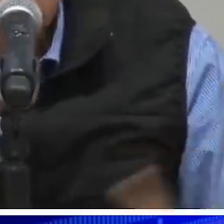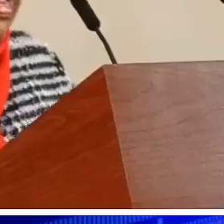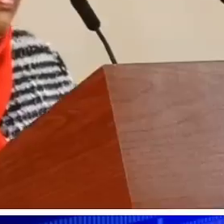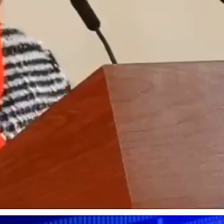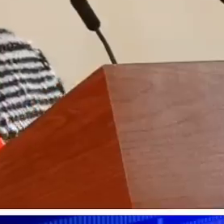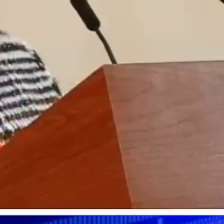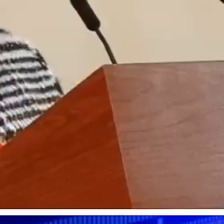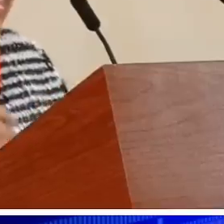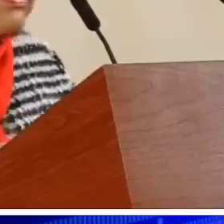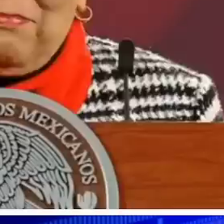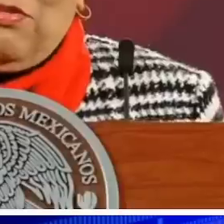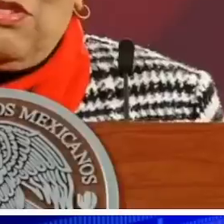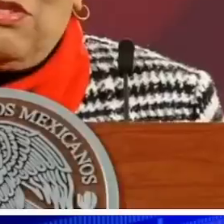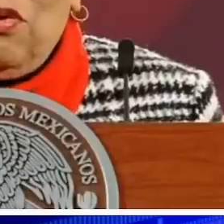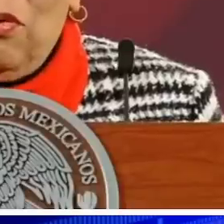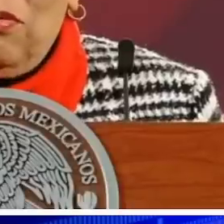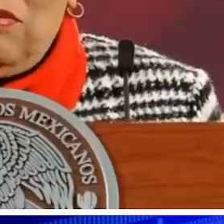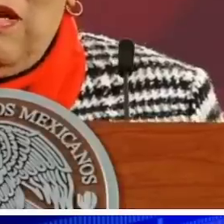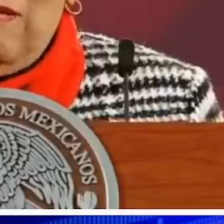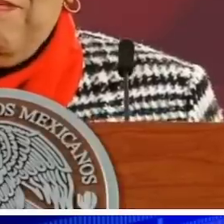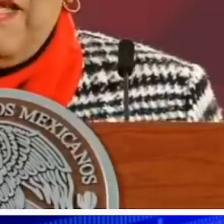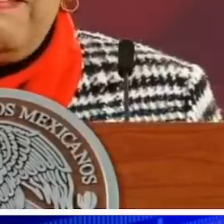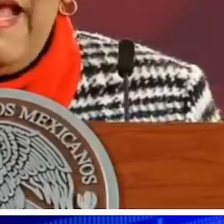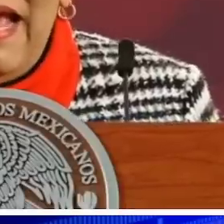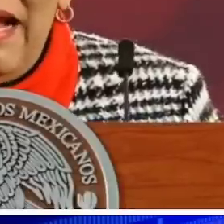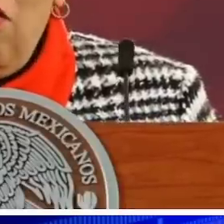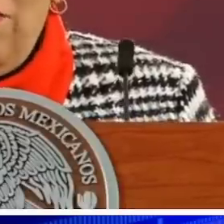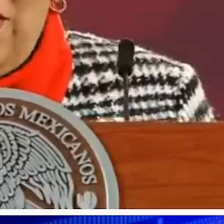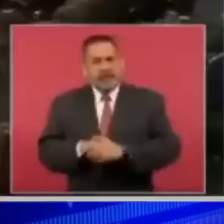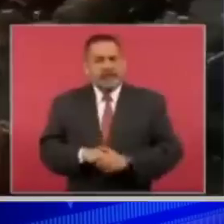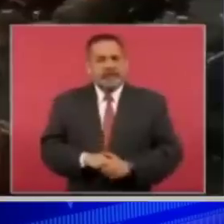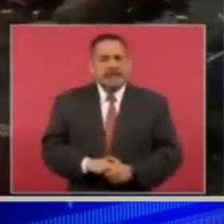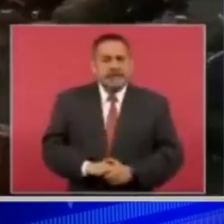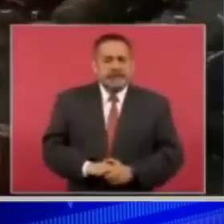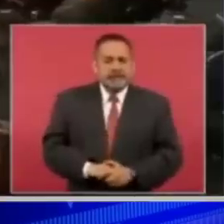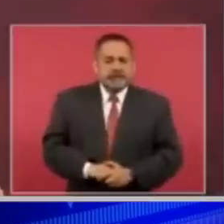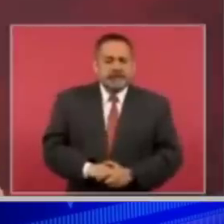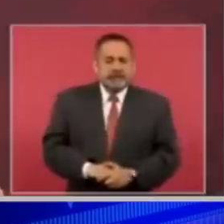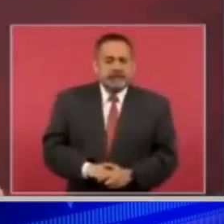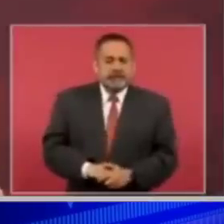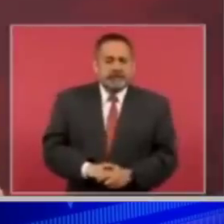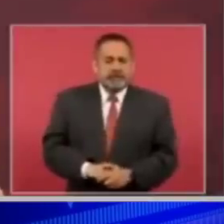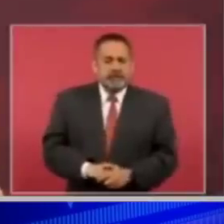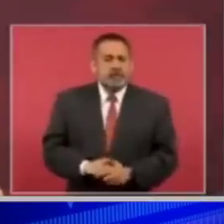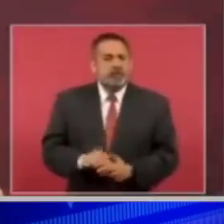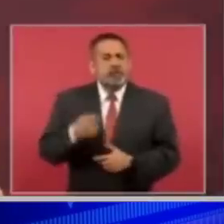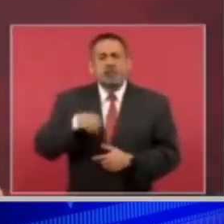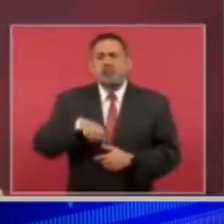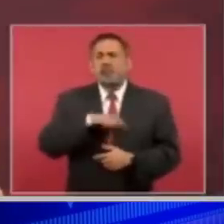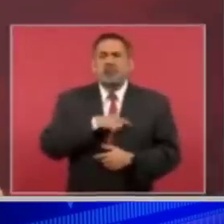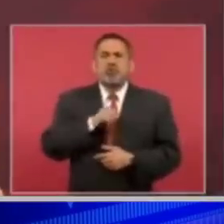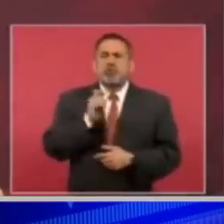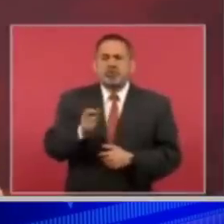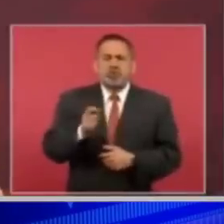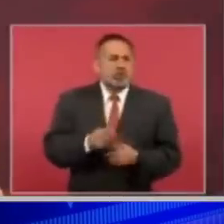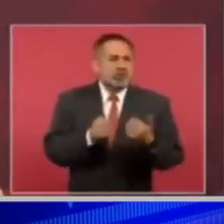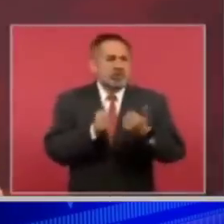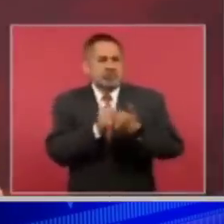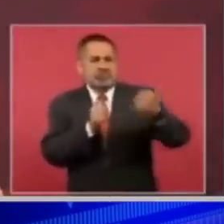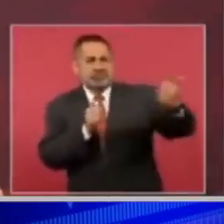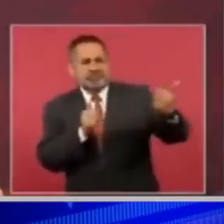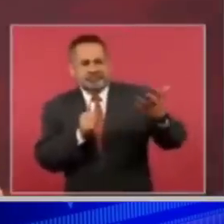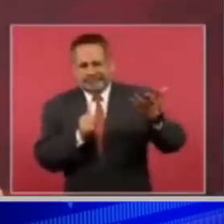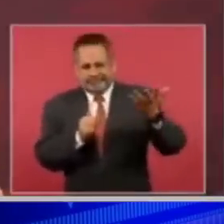del Gobierno Federal esto menciona el presidente actuamos con autonomía